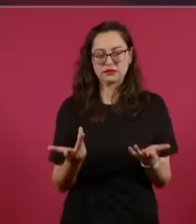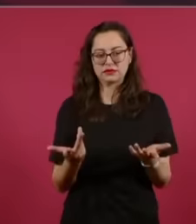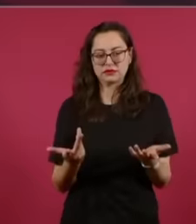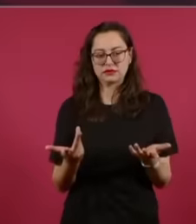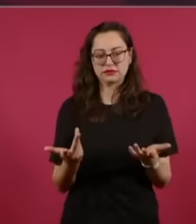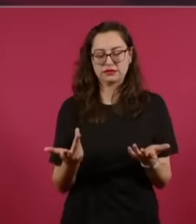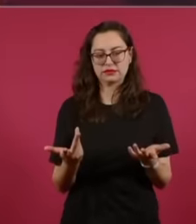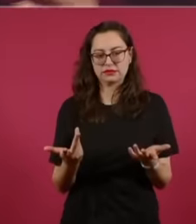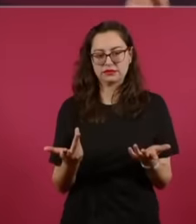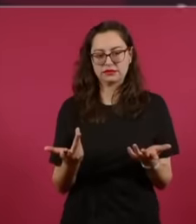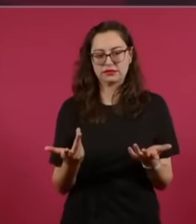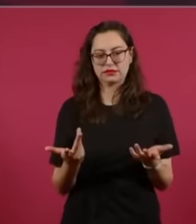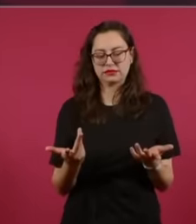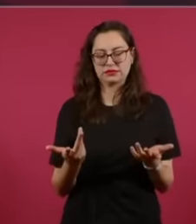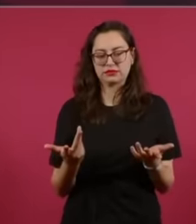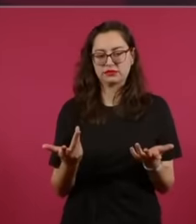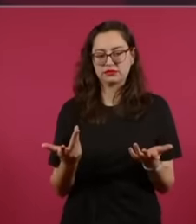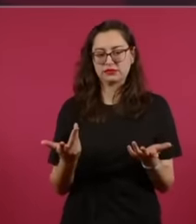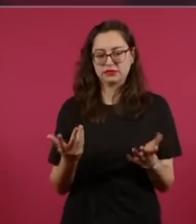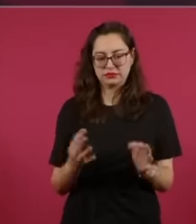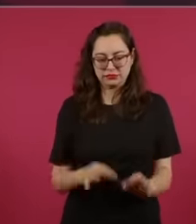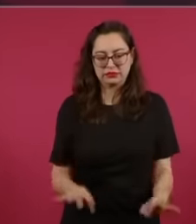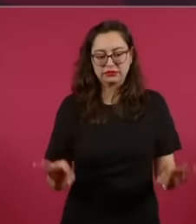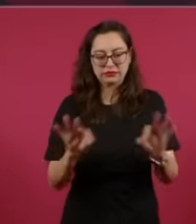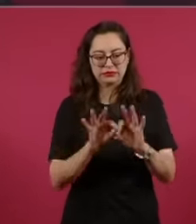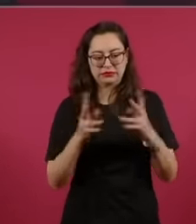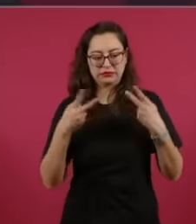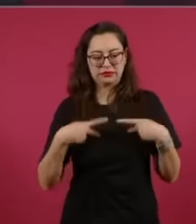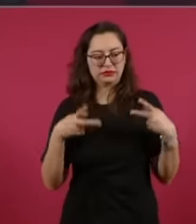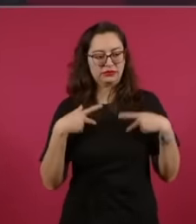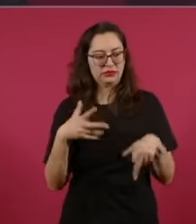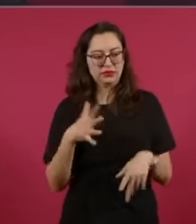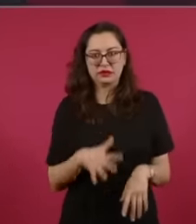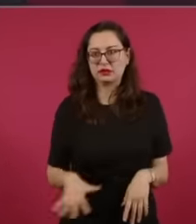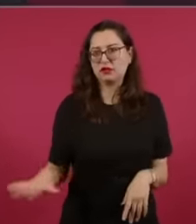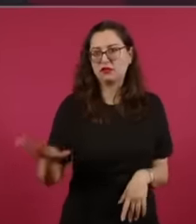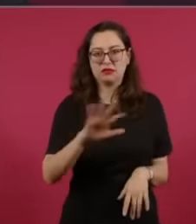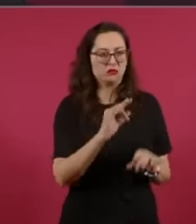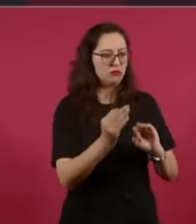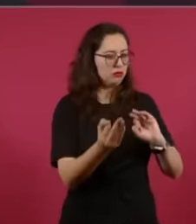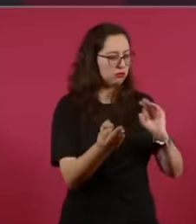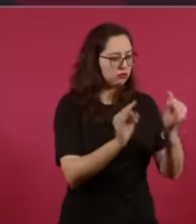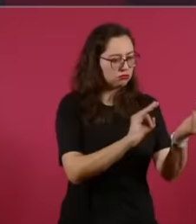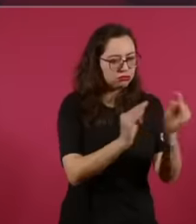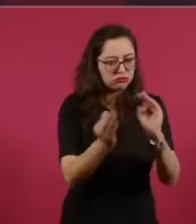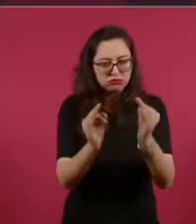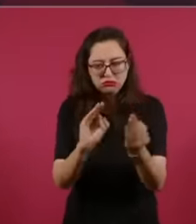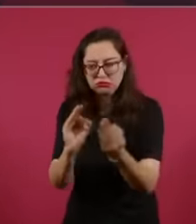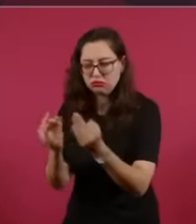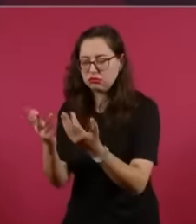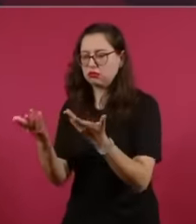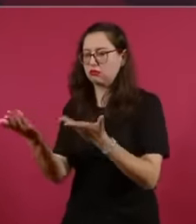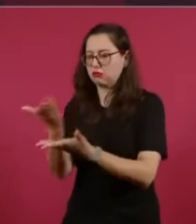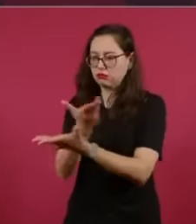estar lo más cercano que se pueda al pueblo y lo más lejano que se pueda